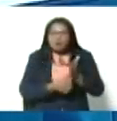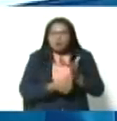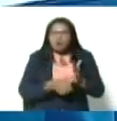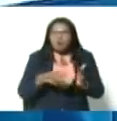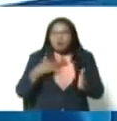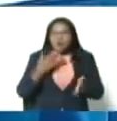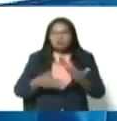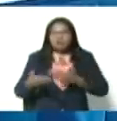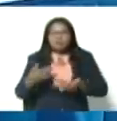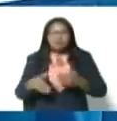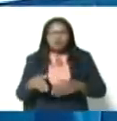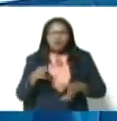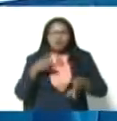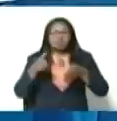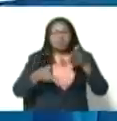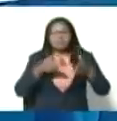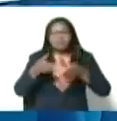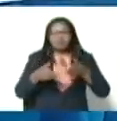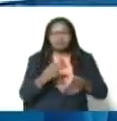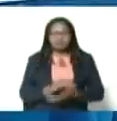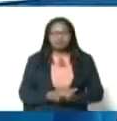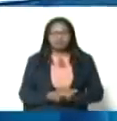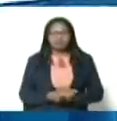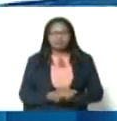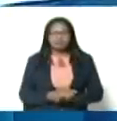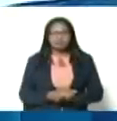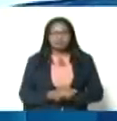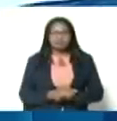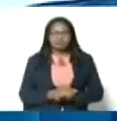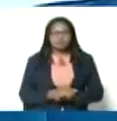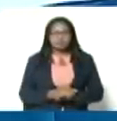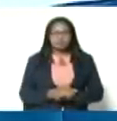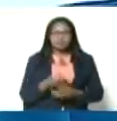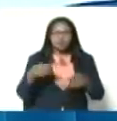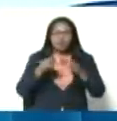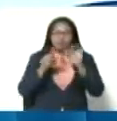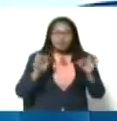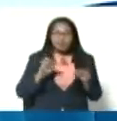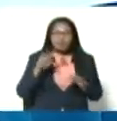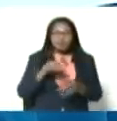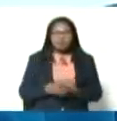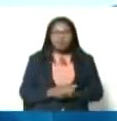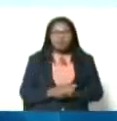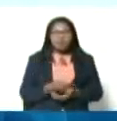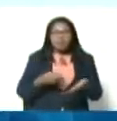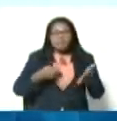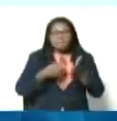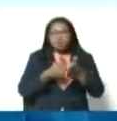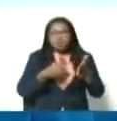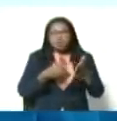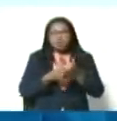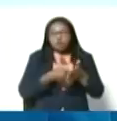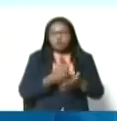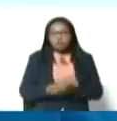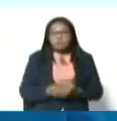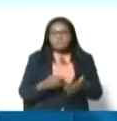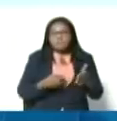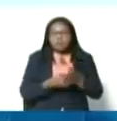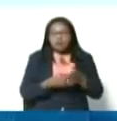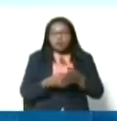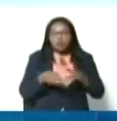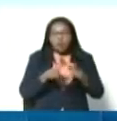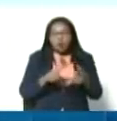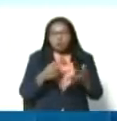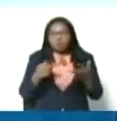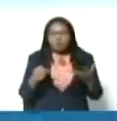el servicio del Metro de Caracas. También vamos a tener disponible lo que son dispositivos de puntos de venta para pago con la tarjeta de